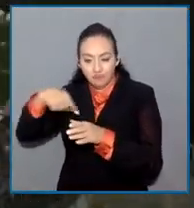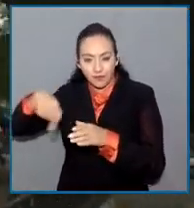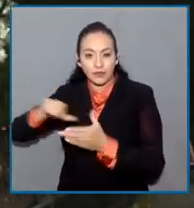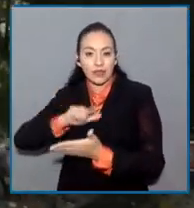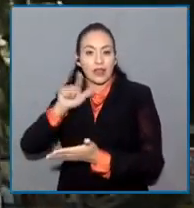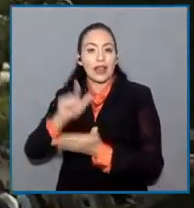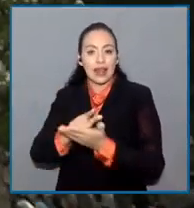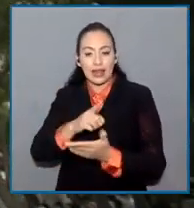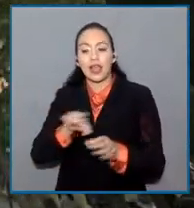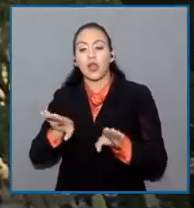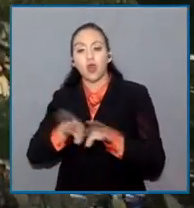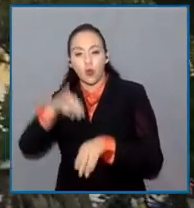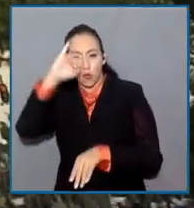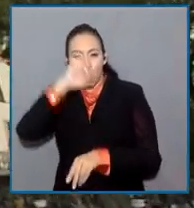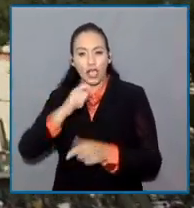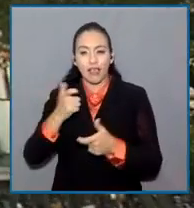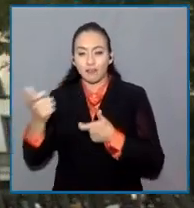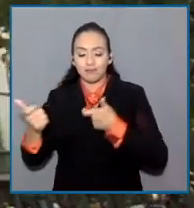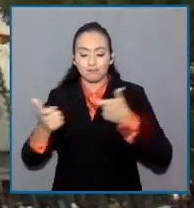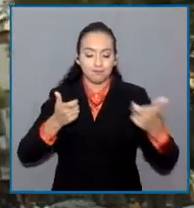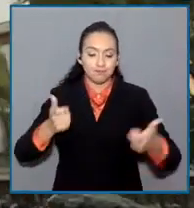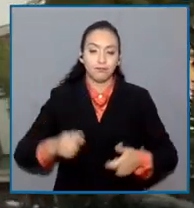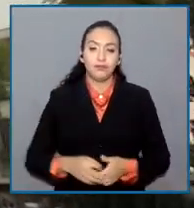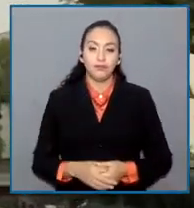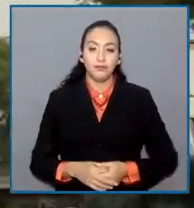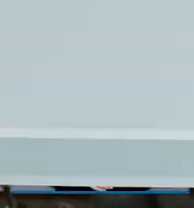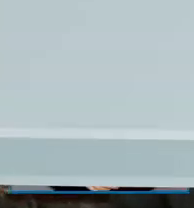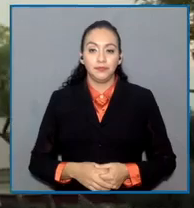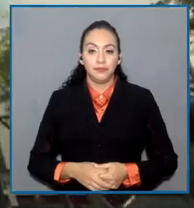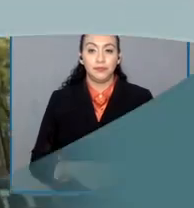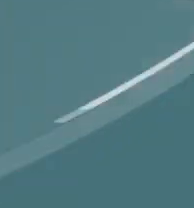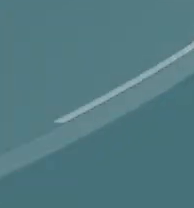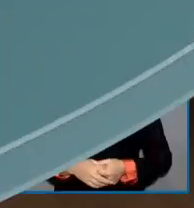canal del Poder Judicial de la Federación, Mario López Peña.